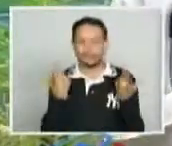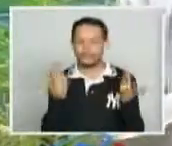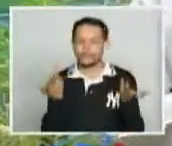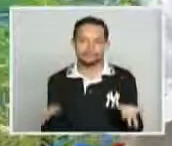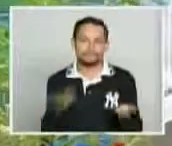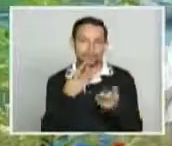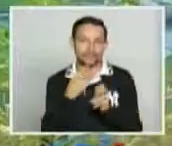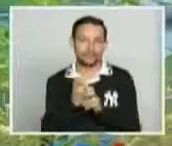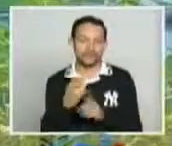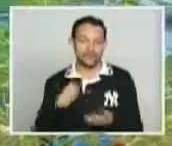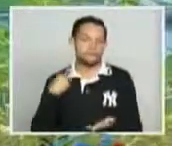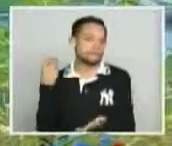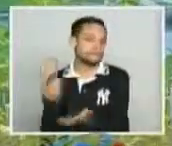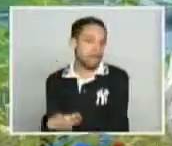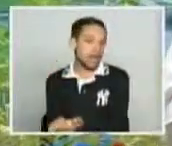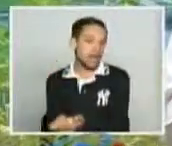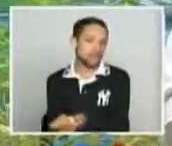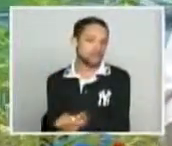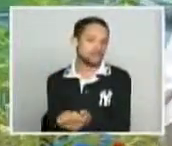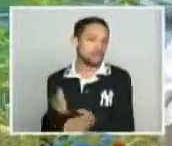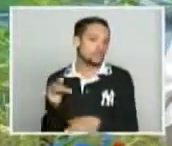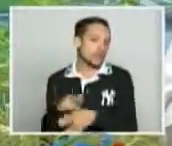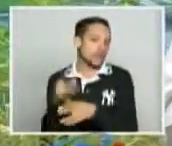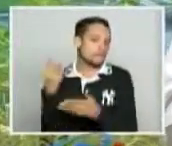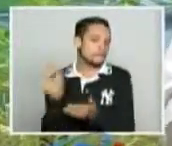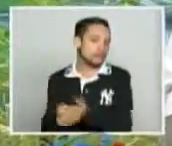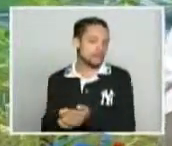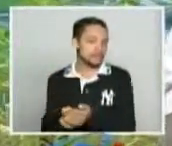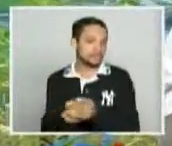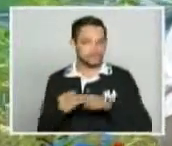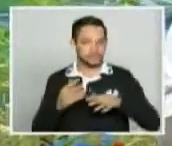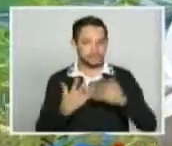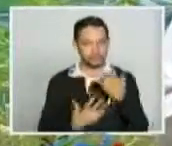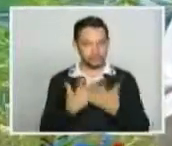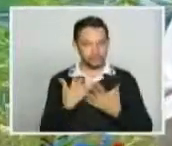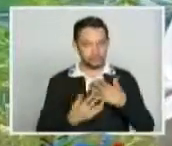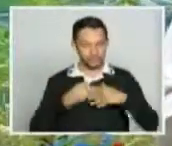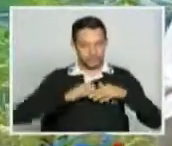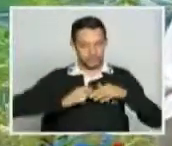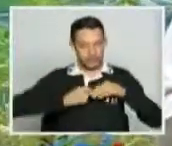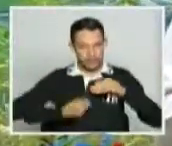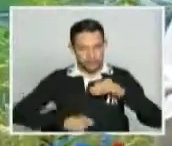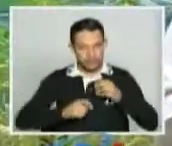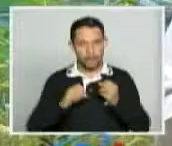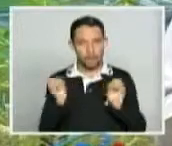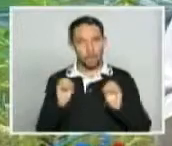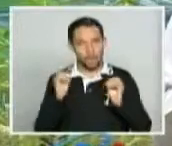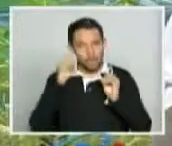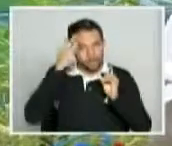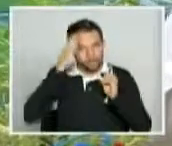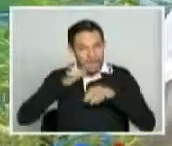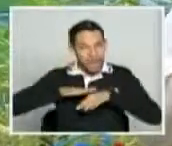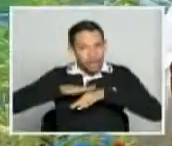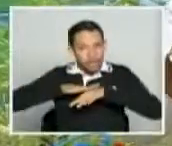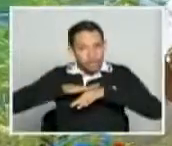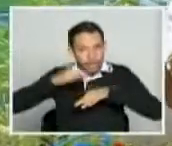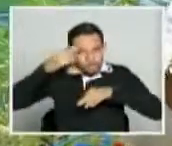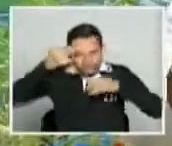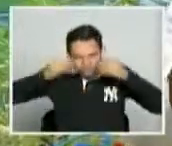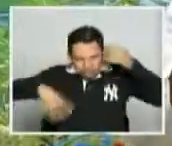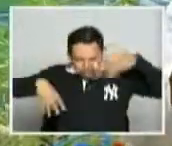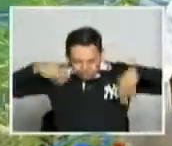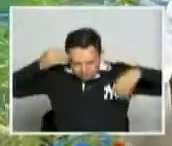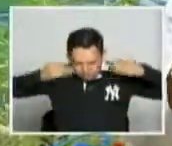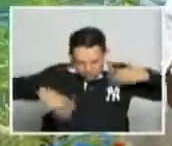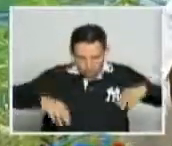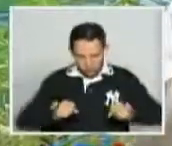dosis. Se me parten las uñas. Se me cae el pelo. Me estoy